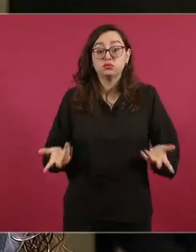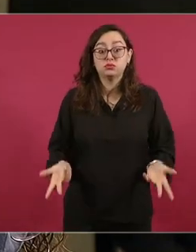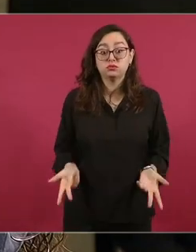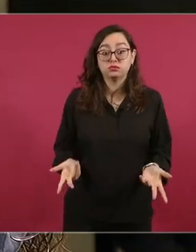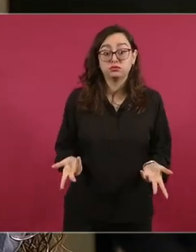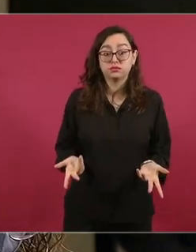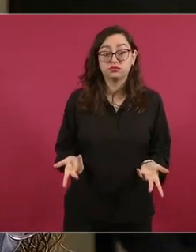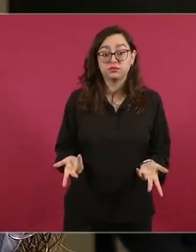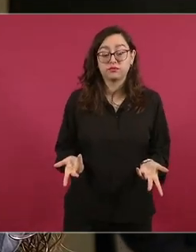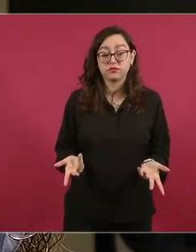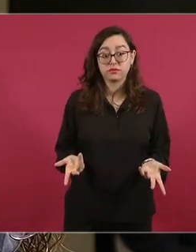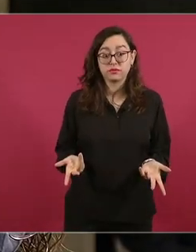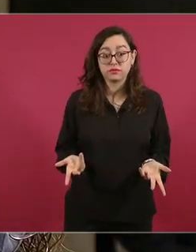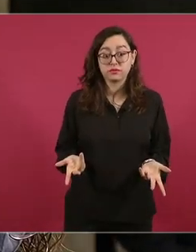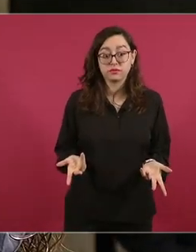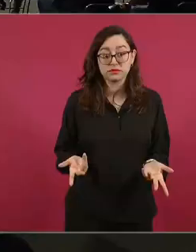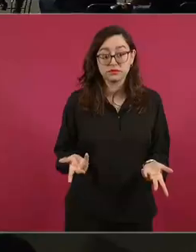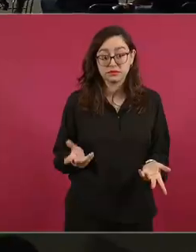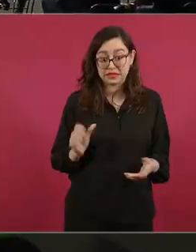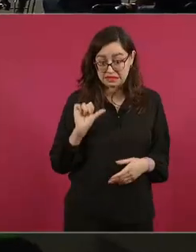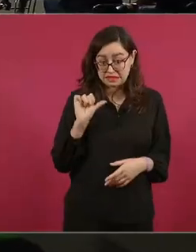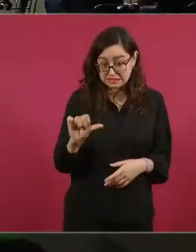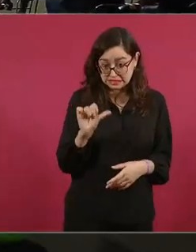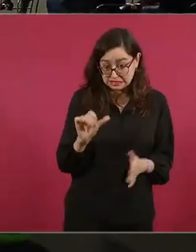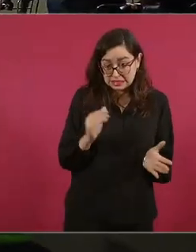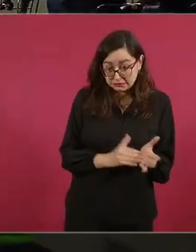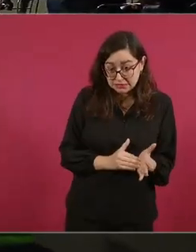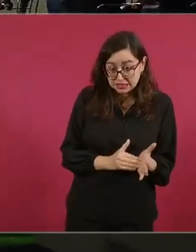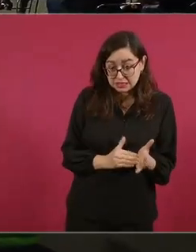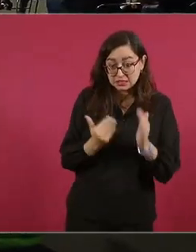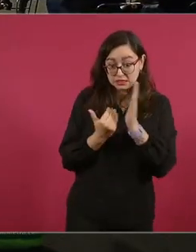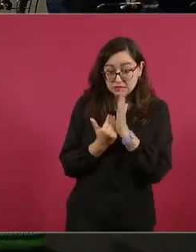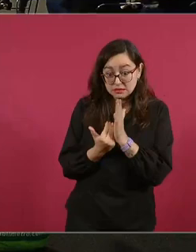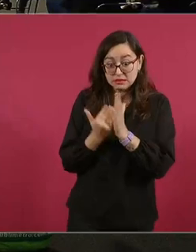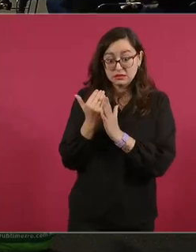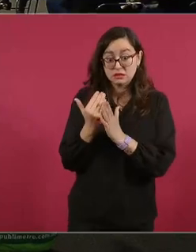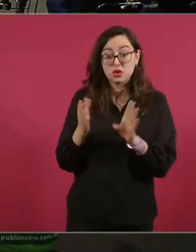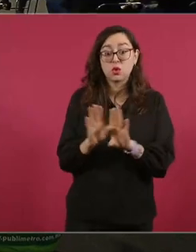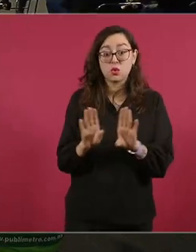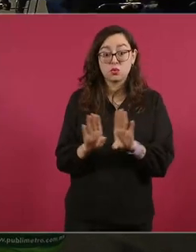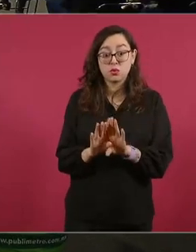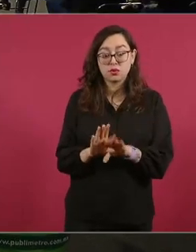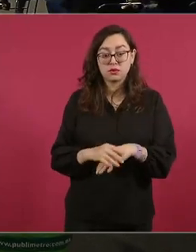se contemple que sea. Sí, se contempla. Se jubilen cuando menos con los 16,000.